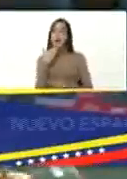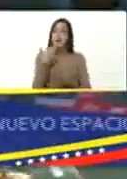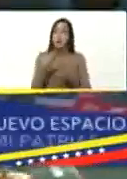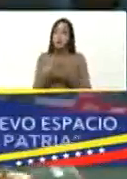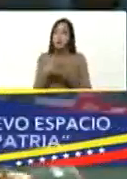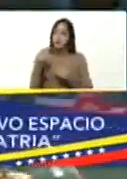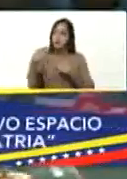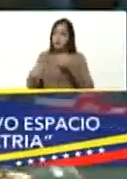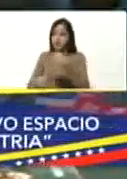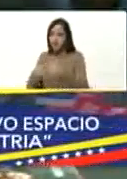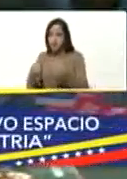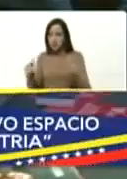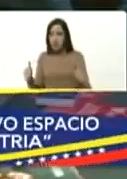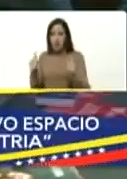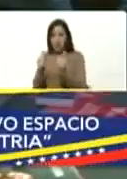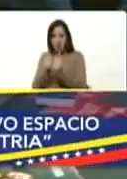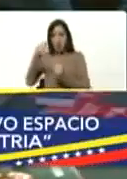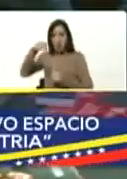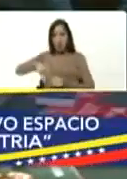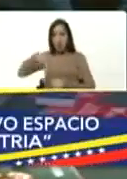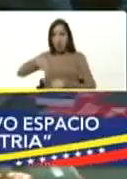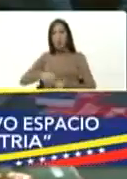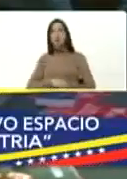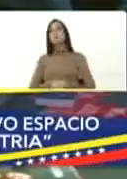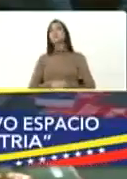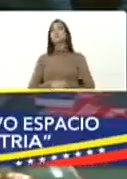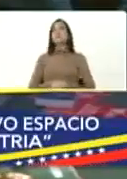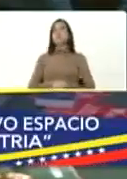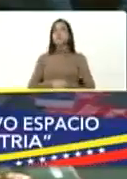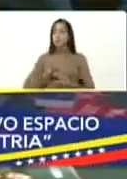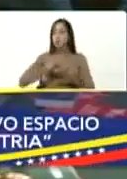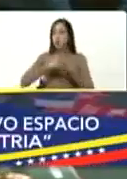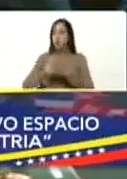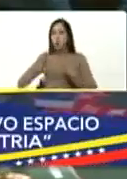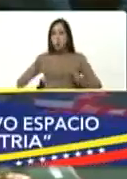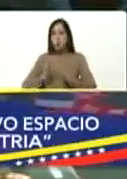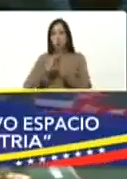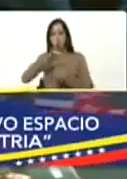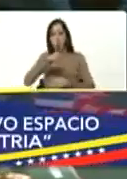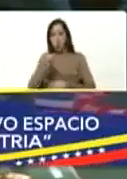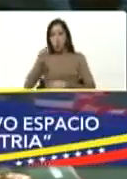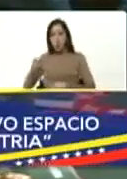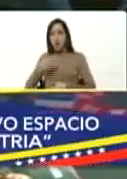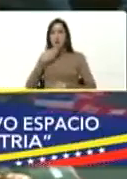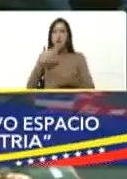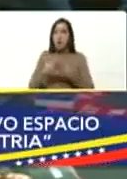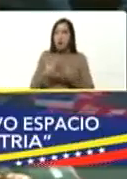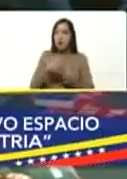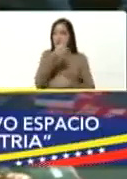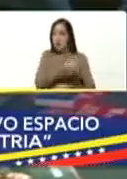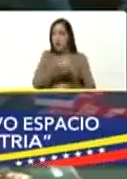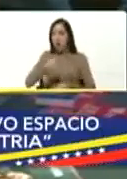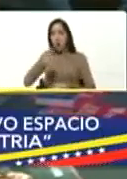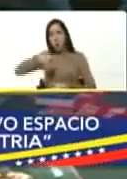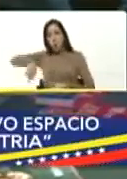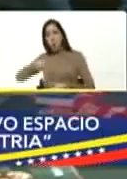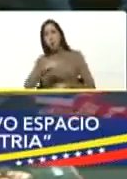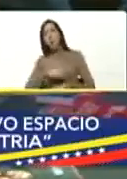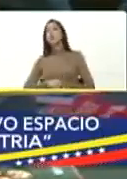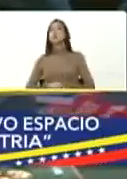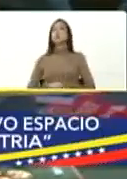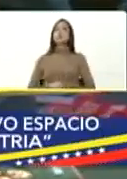día a día estuvo acompañándonos aquí en el barrio San José, y agradecimiento a todos y cada uno de los